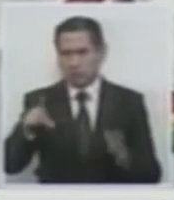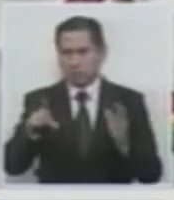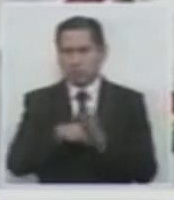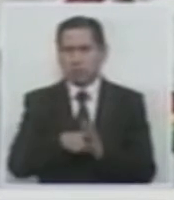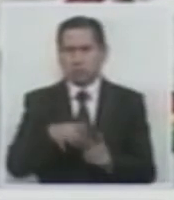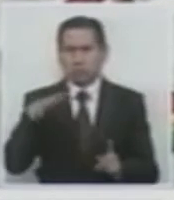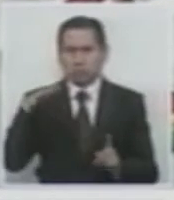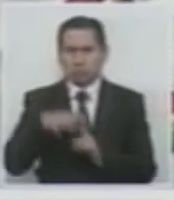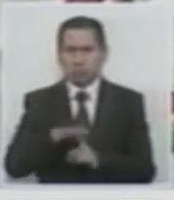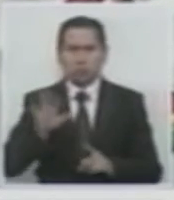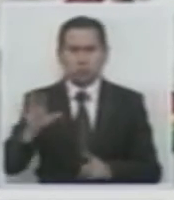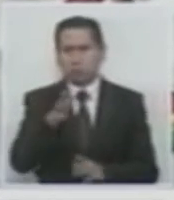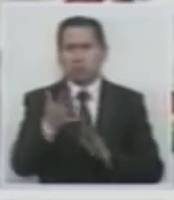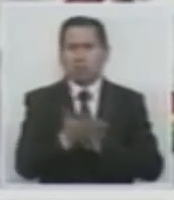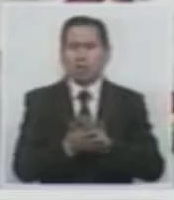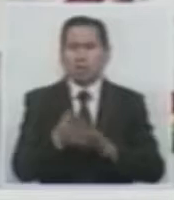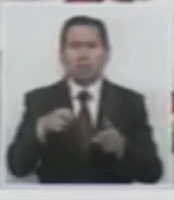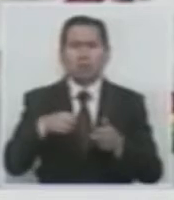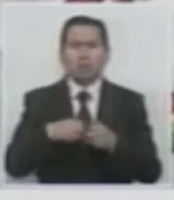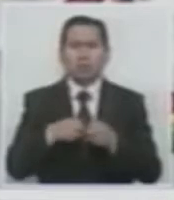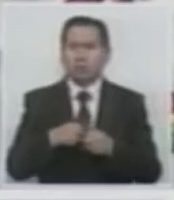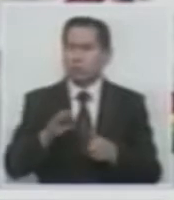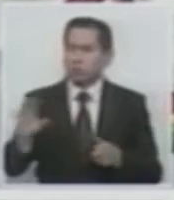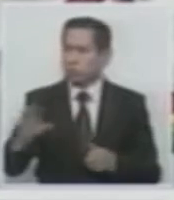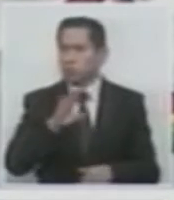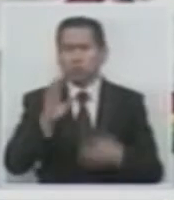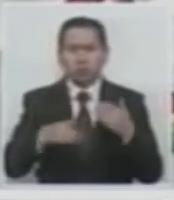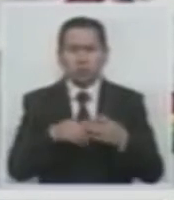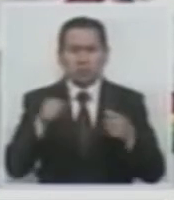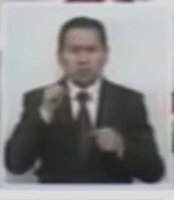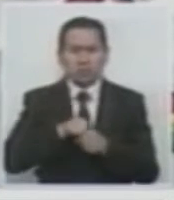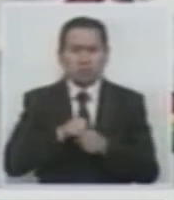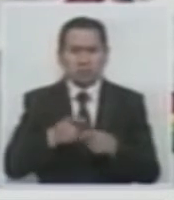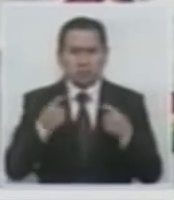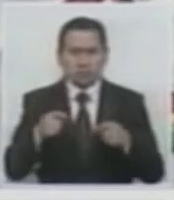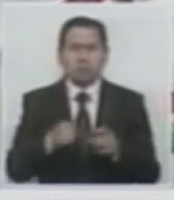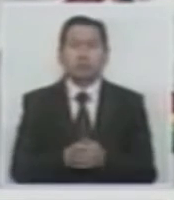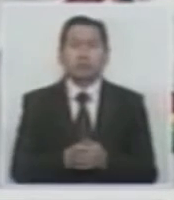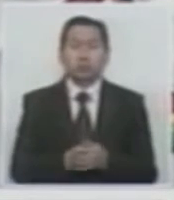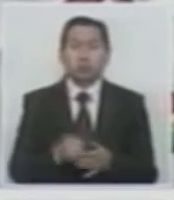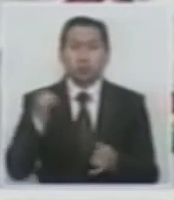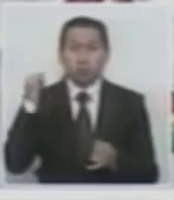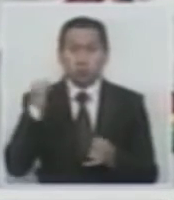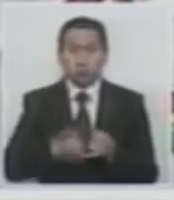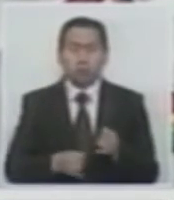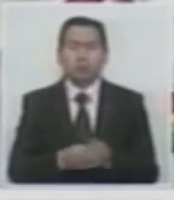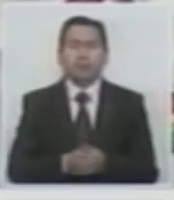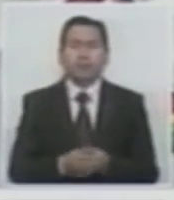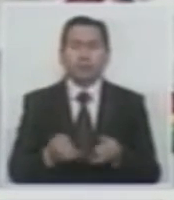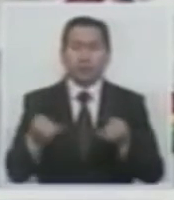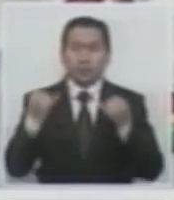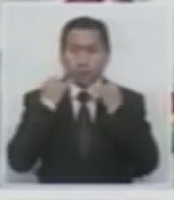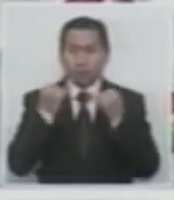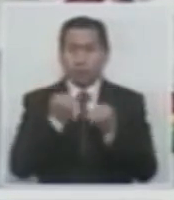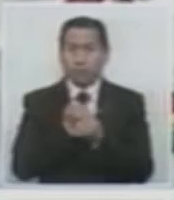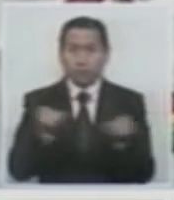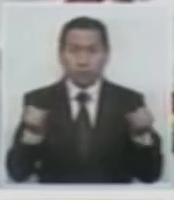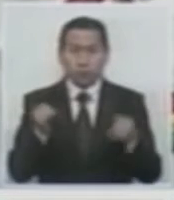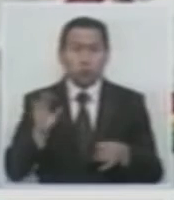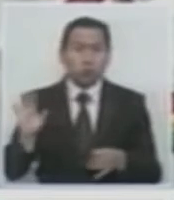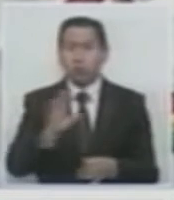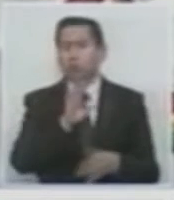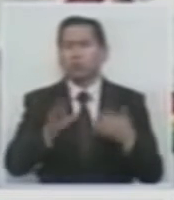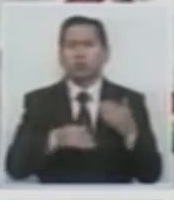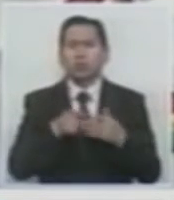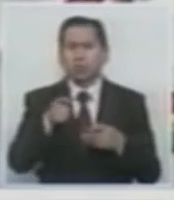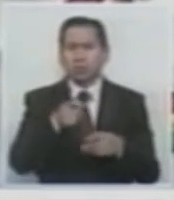quienes estén saboteando el esfuerzo de todo un país por último queremos informar a los bolivianos que procuren